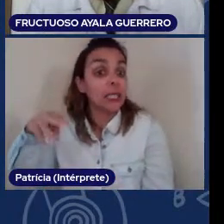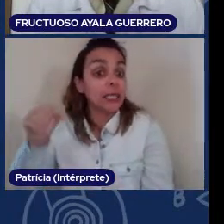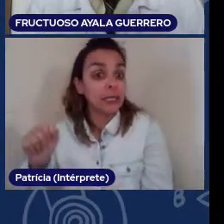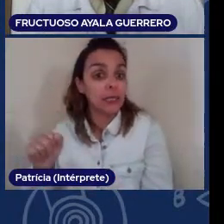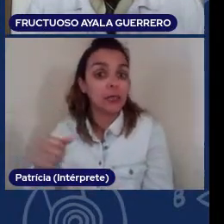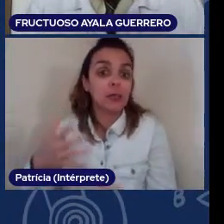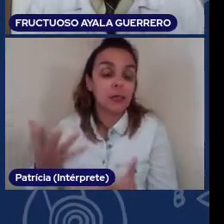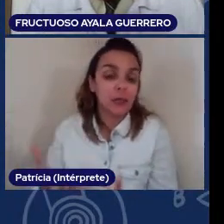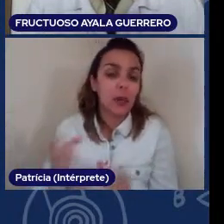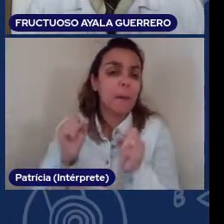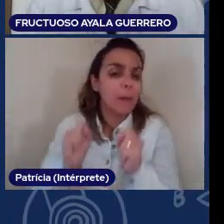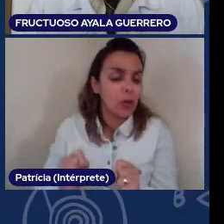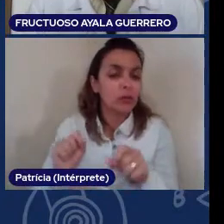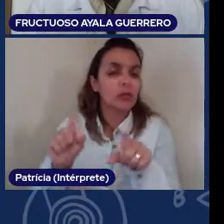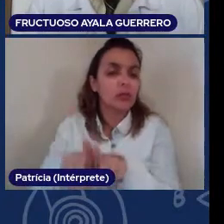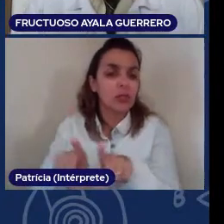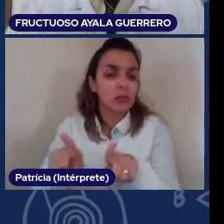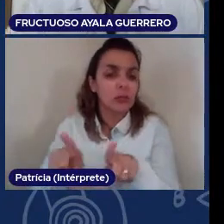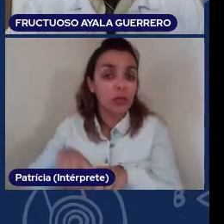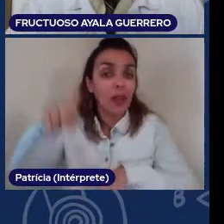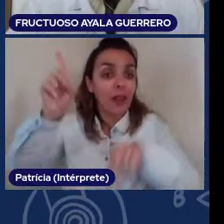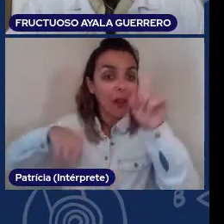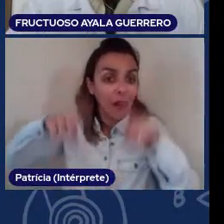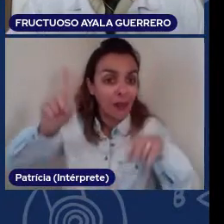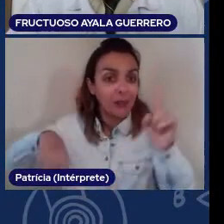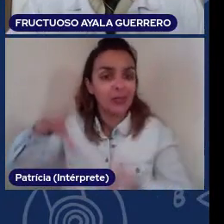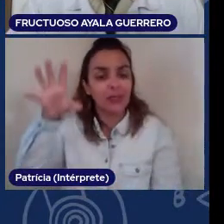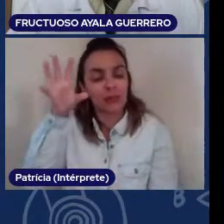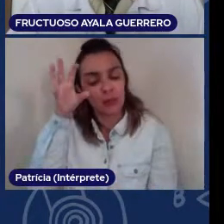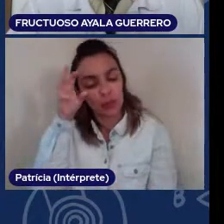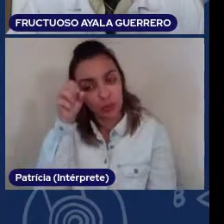pueden tener alteraciones de su sueño.